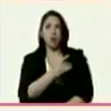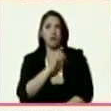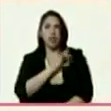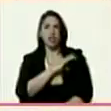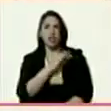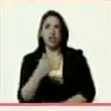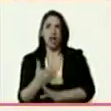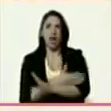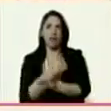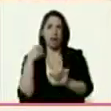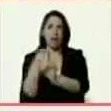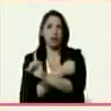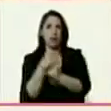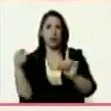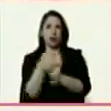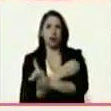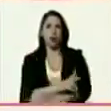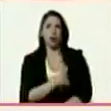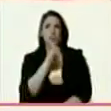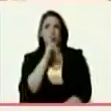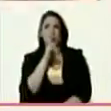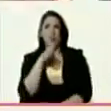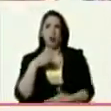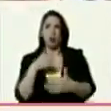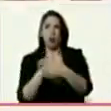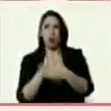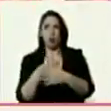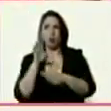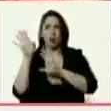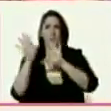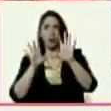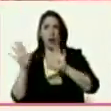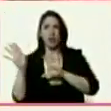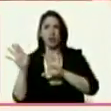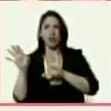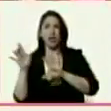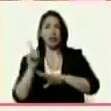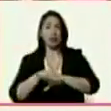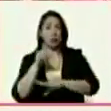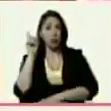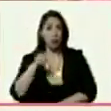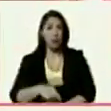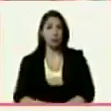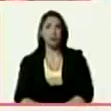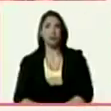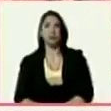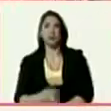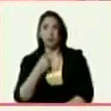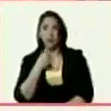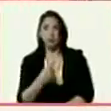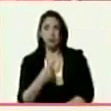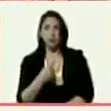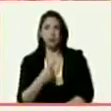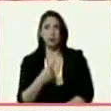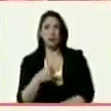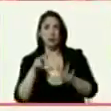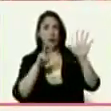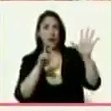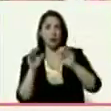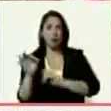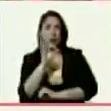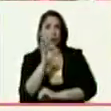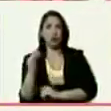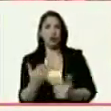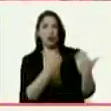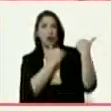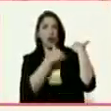la represión desmedida en estas naciones, al tiempo que puntualizaba que el 70% de los